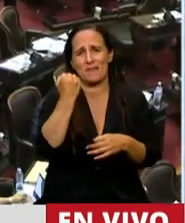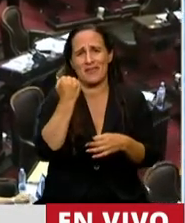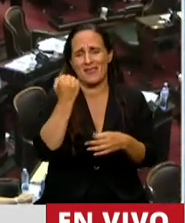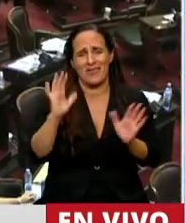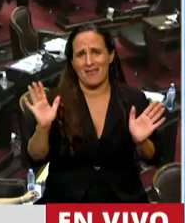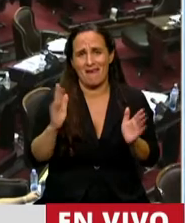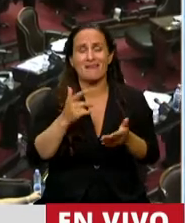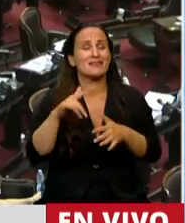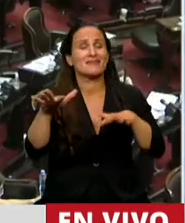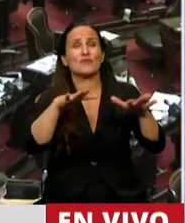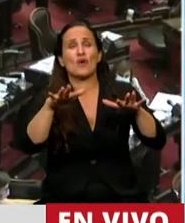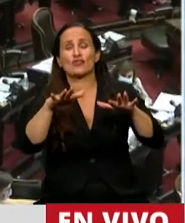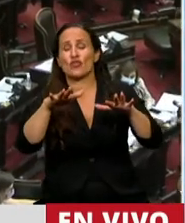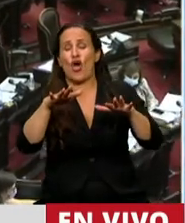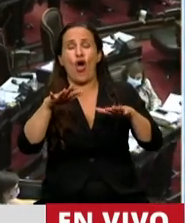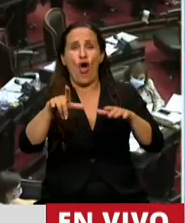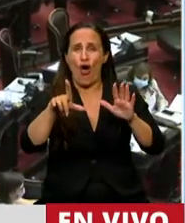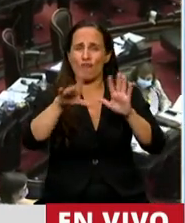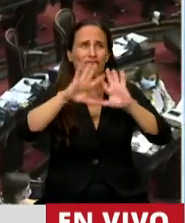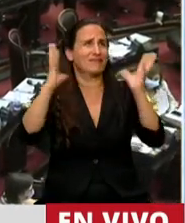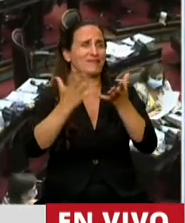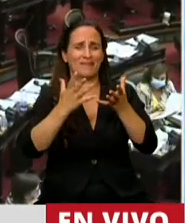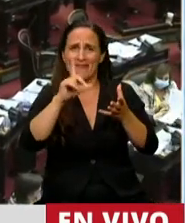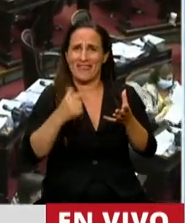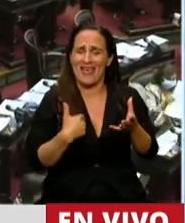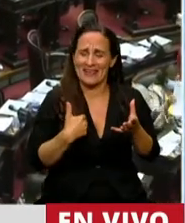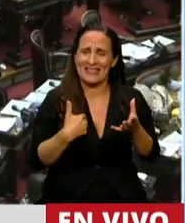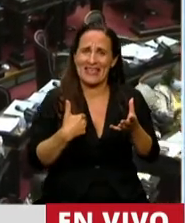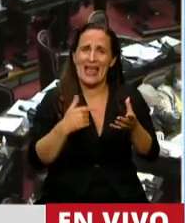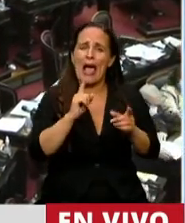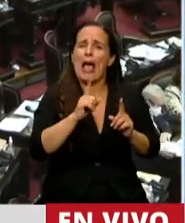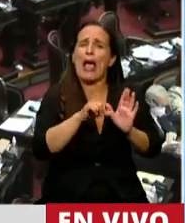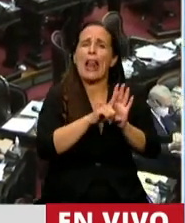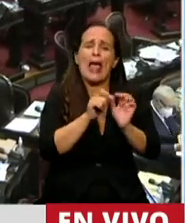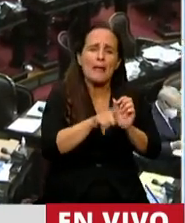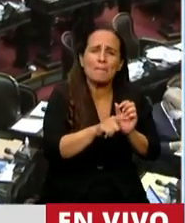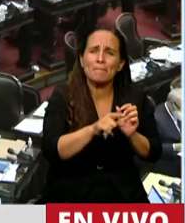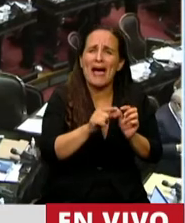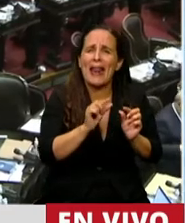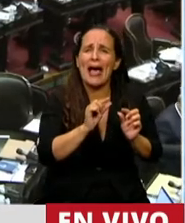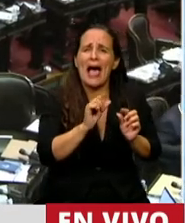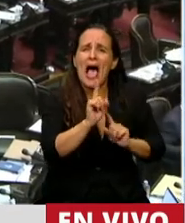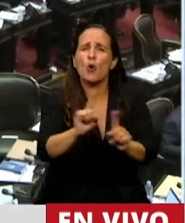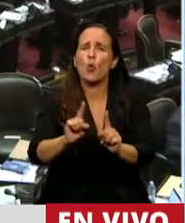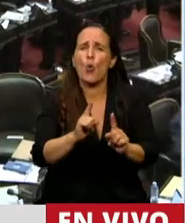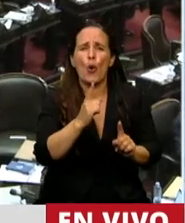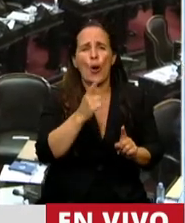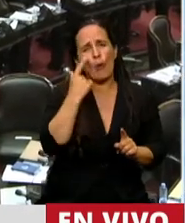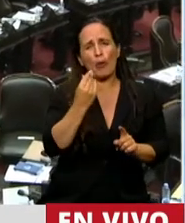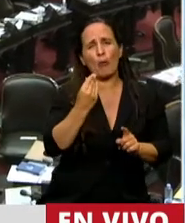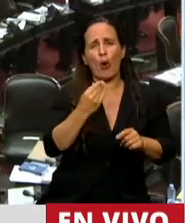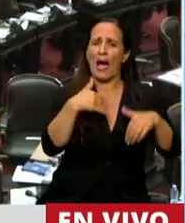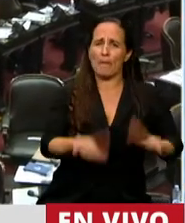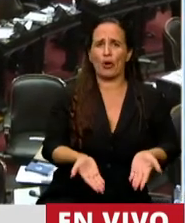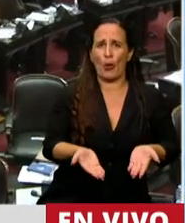estabilidad macroeconómica, las medidas micro que incentivan pueden servir solo para que se apropien de algunos beneficios a algunos vivos y no